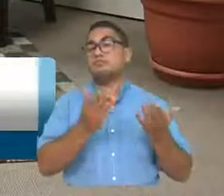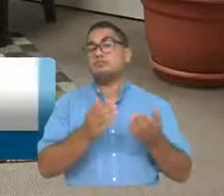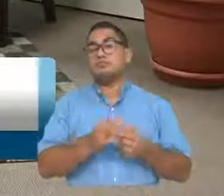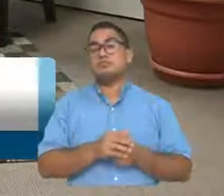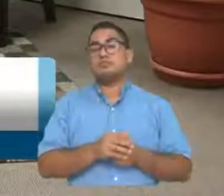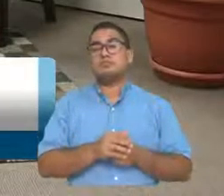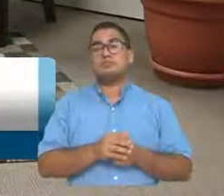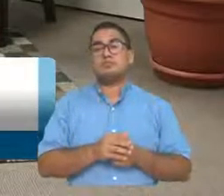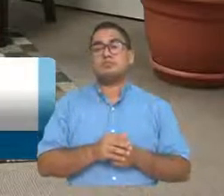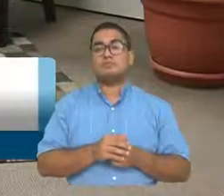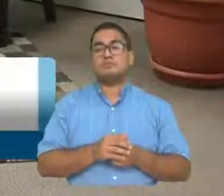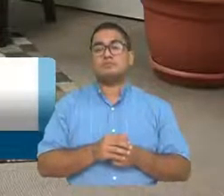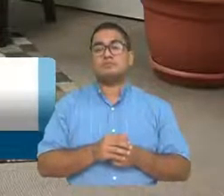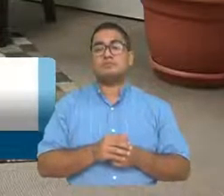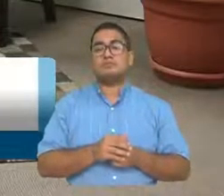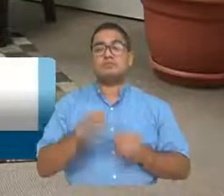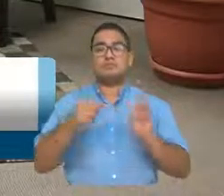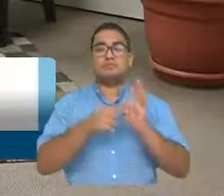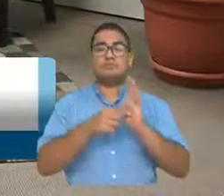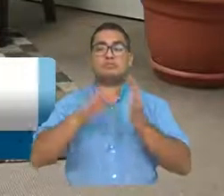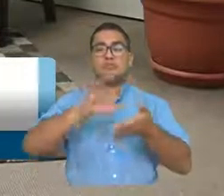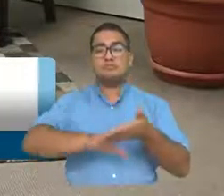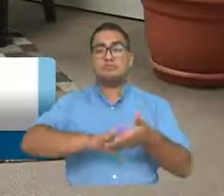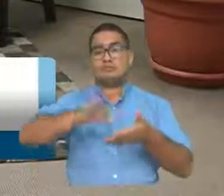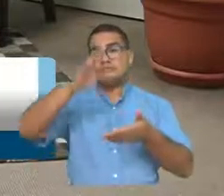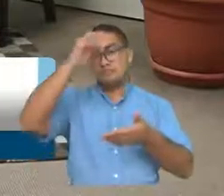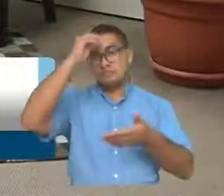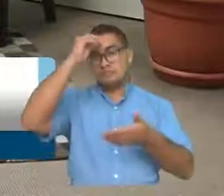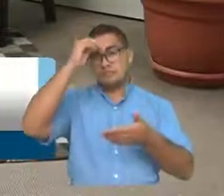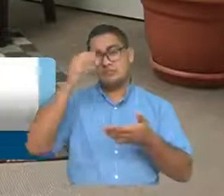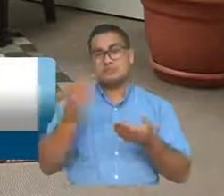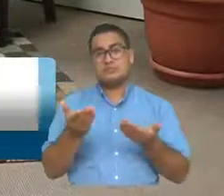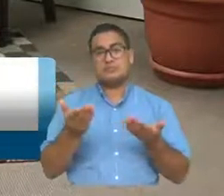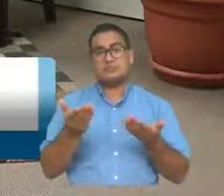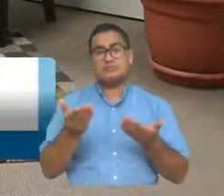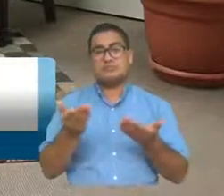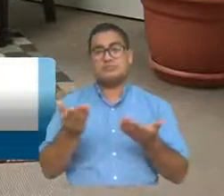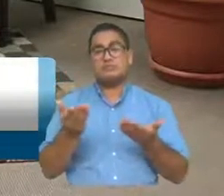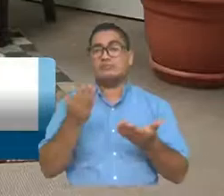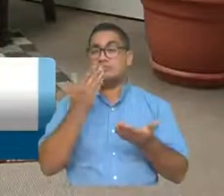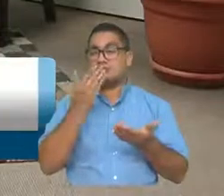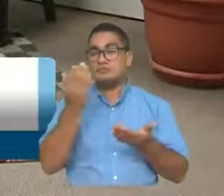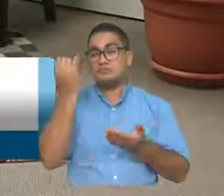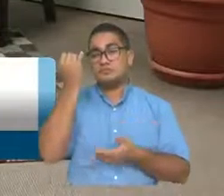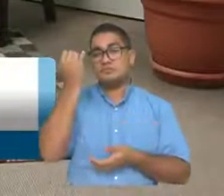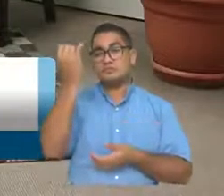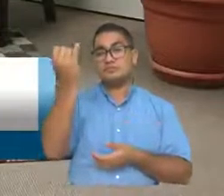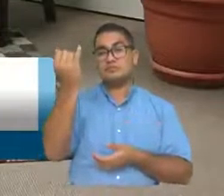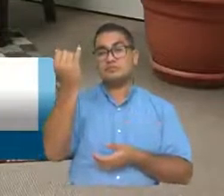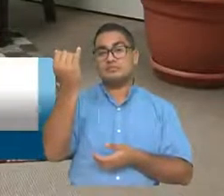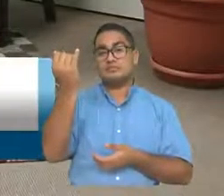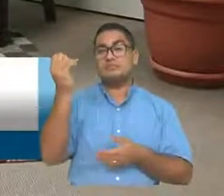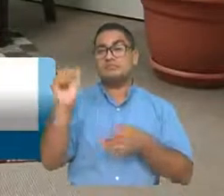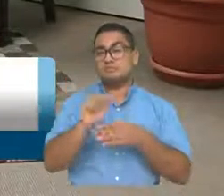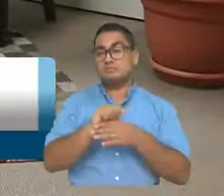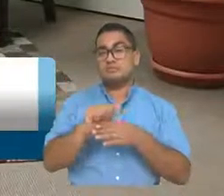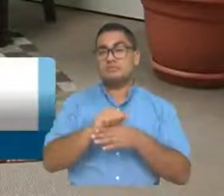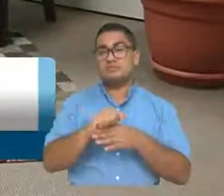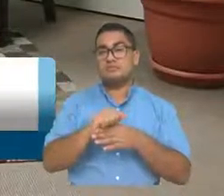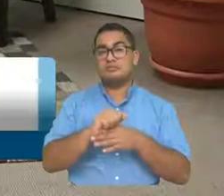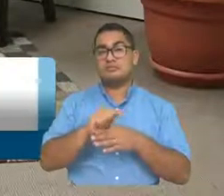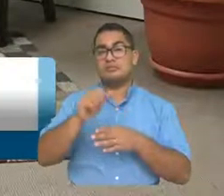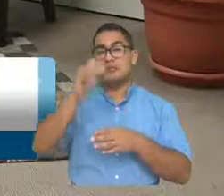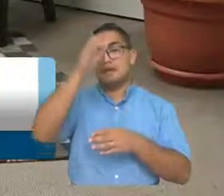familia. Lecciones que nos pueden estar dejando esta pandemia, compañera, doctora. Por